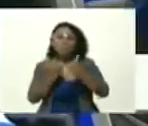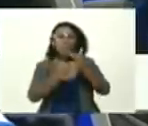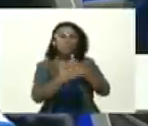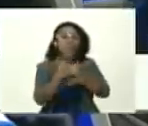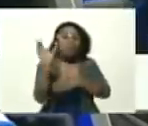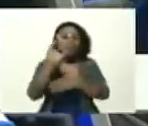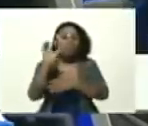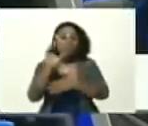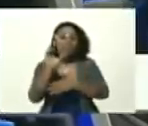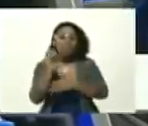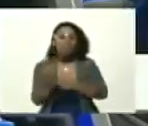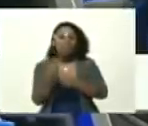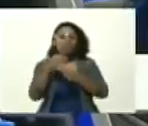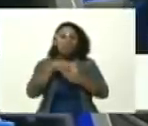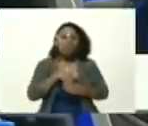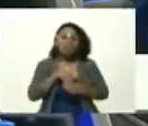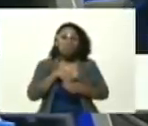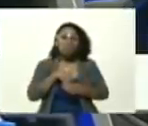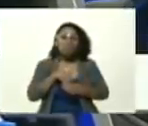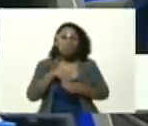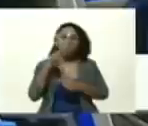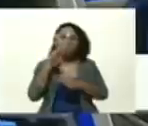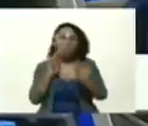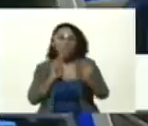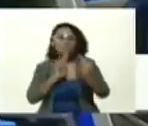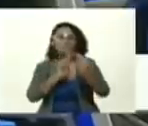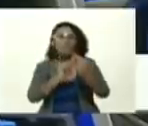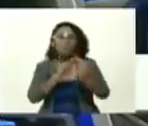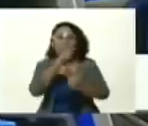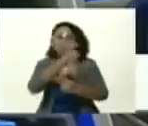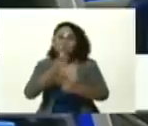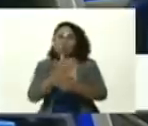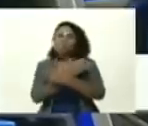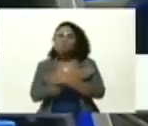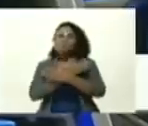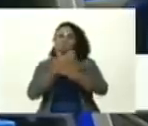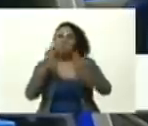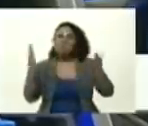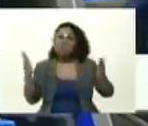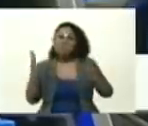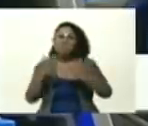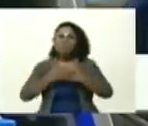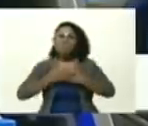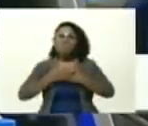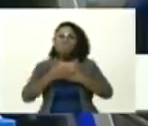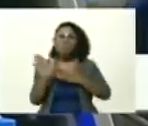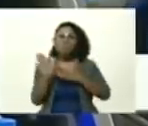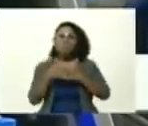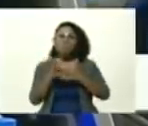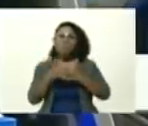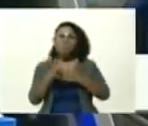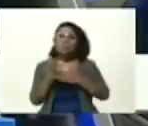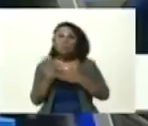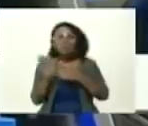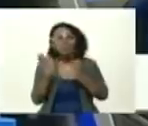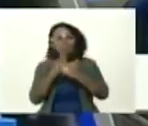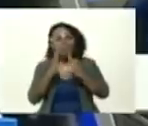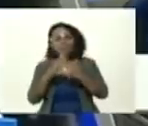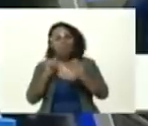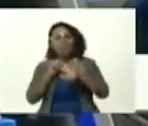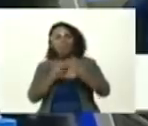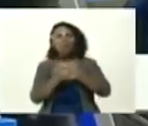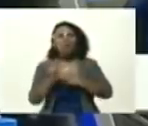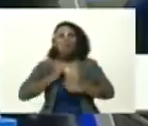Caracas, en el interior, uno consigue la gente tan solidaria, que le abre las puertas a uno, que uno entra a